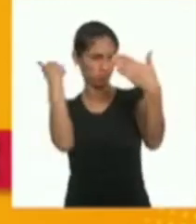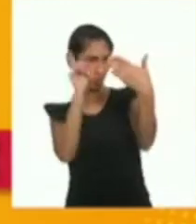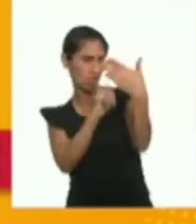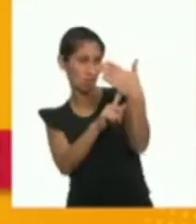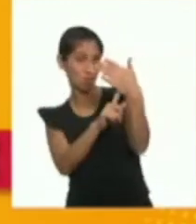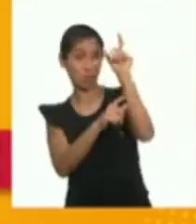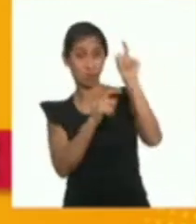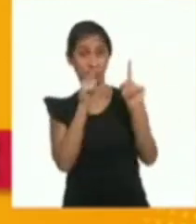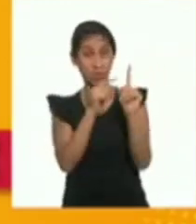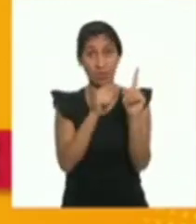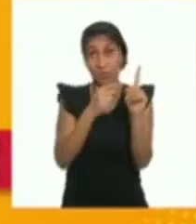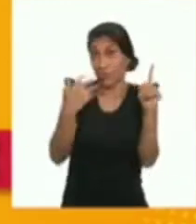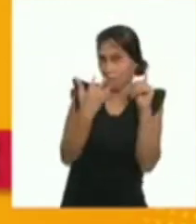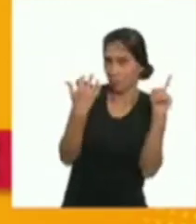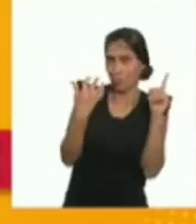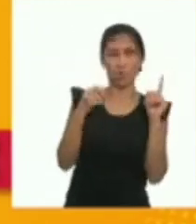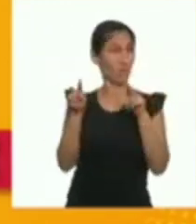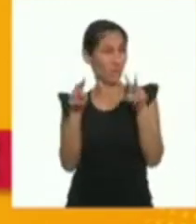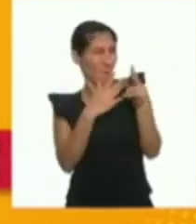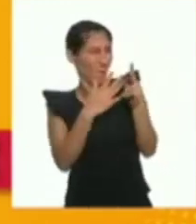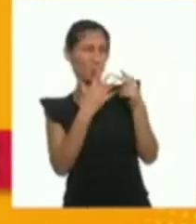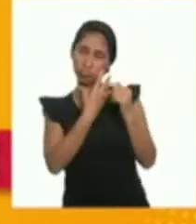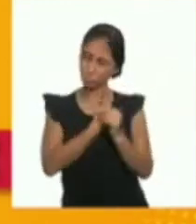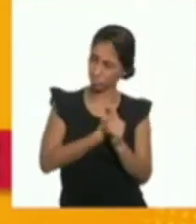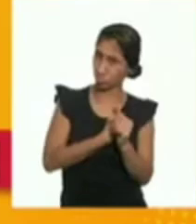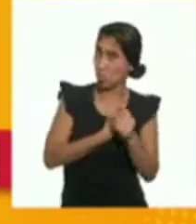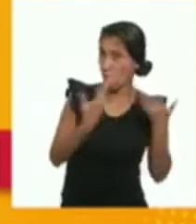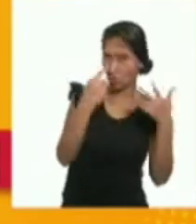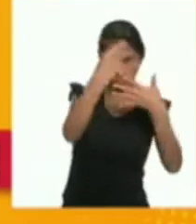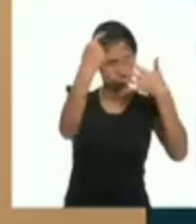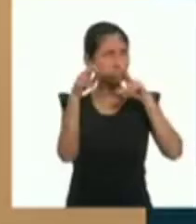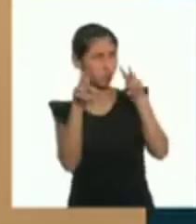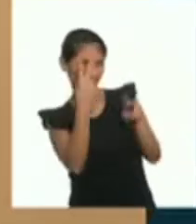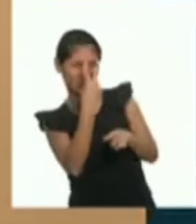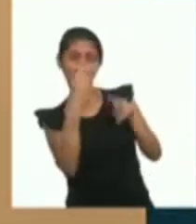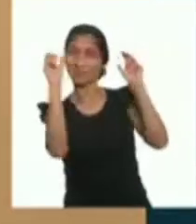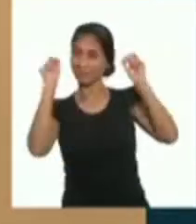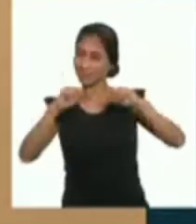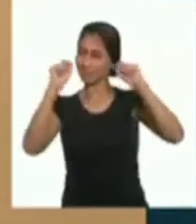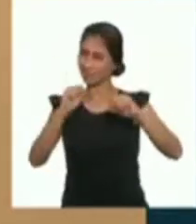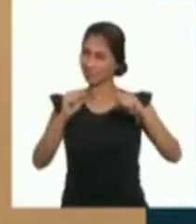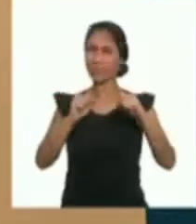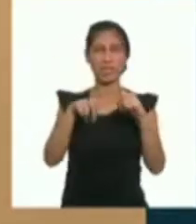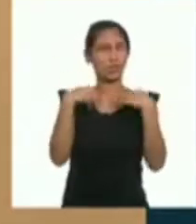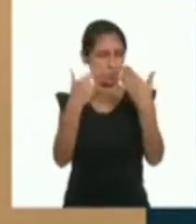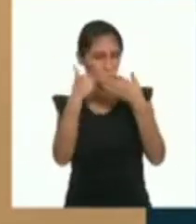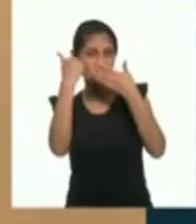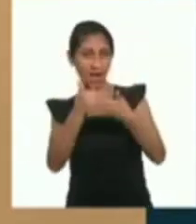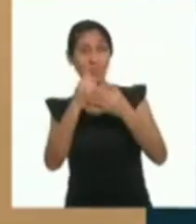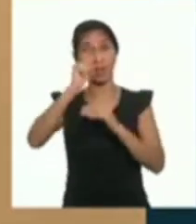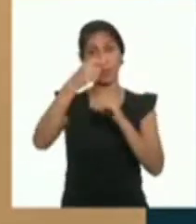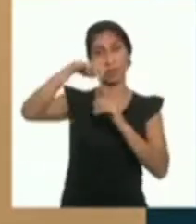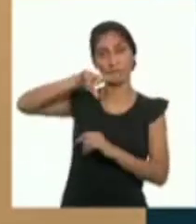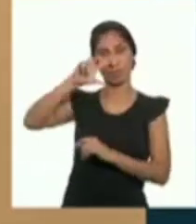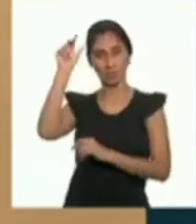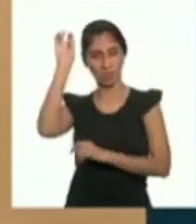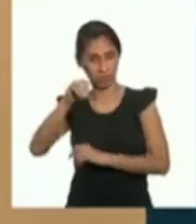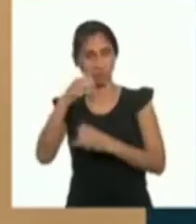si el personaje está asustado, emocionado, triste. Claro, esa es una de las grandes contribuciones del primer